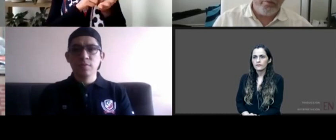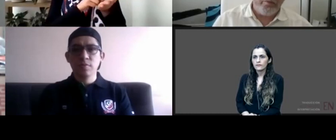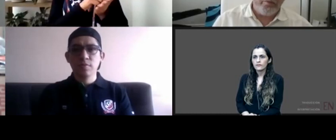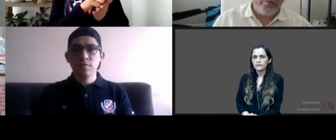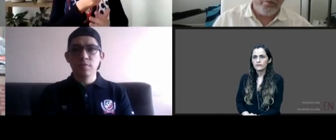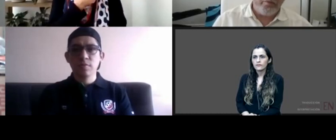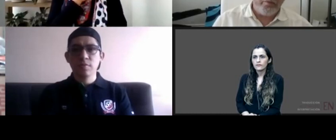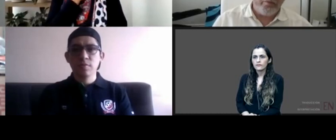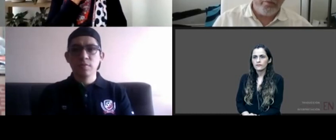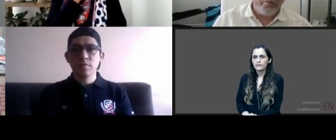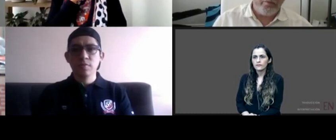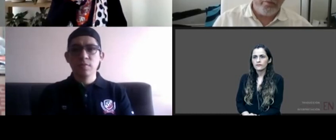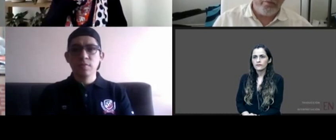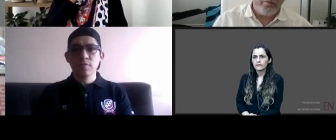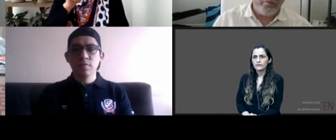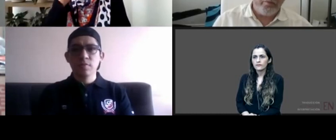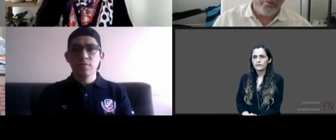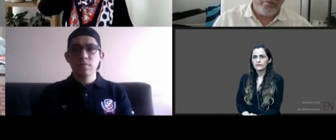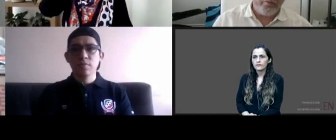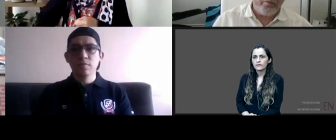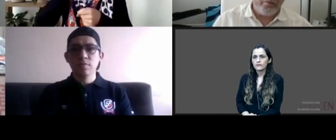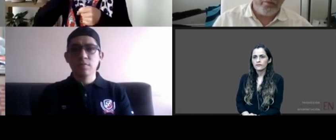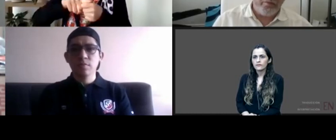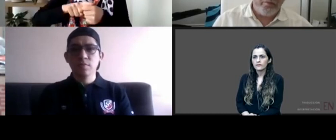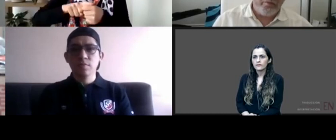desde tempranas edades.